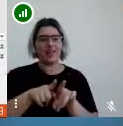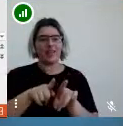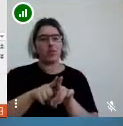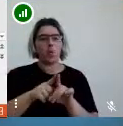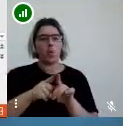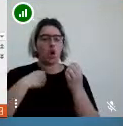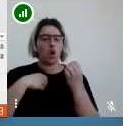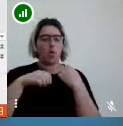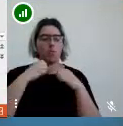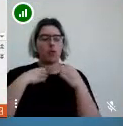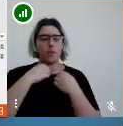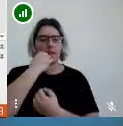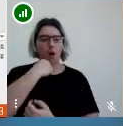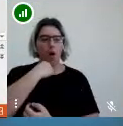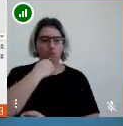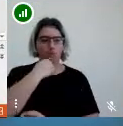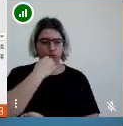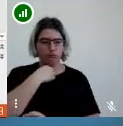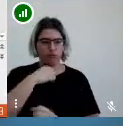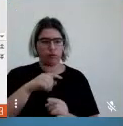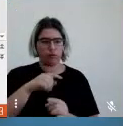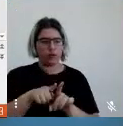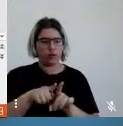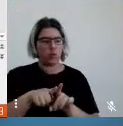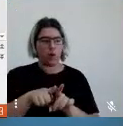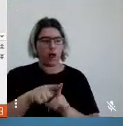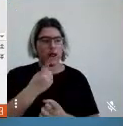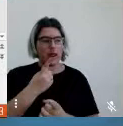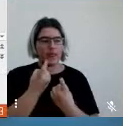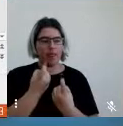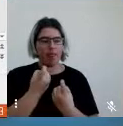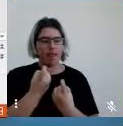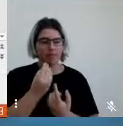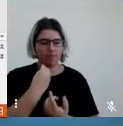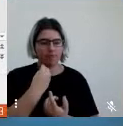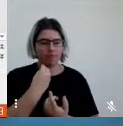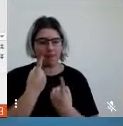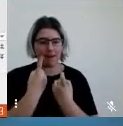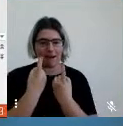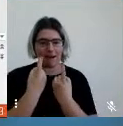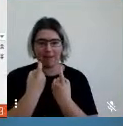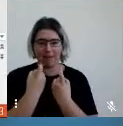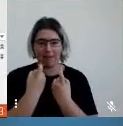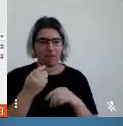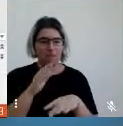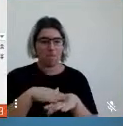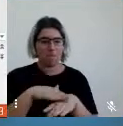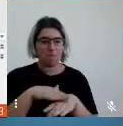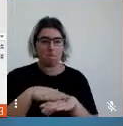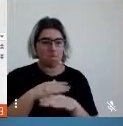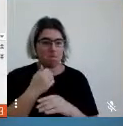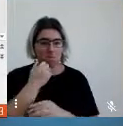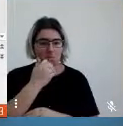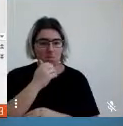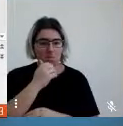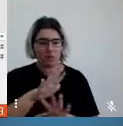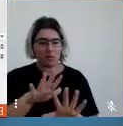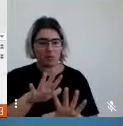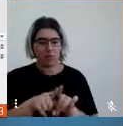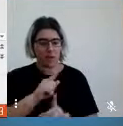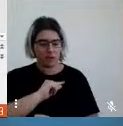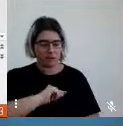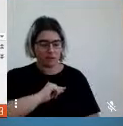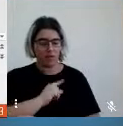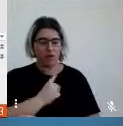nos entran antojos, necesitamos consumir azúcares y a veces no entendemos por qué en ese momento tenemos esa necesidad. Bueno, pues eso es